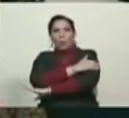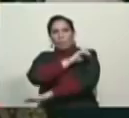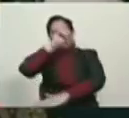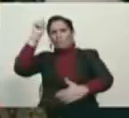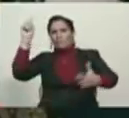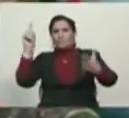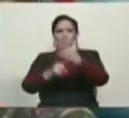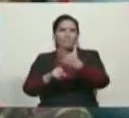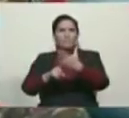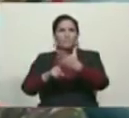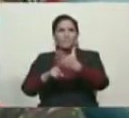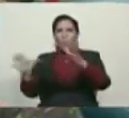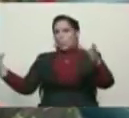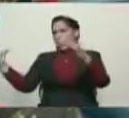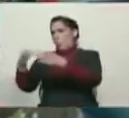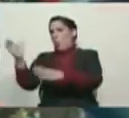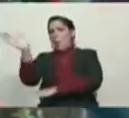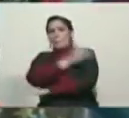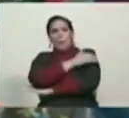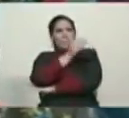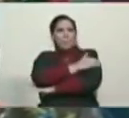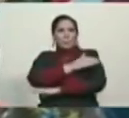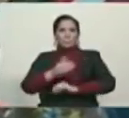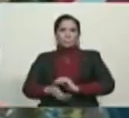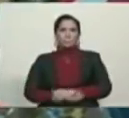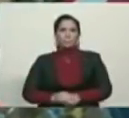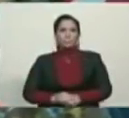Absolutamente escuálida.